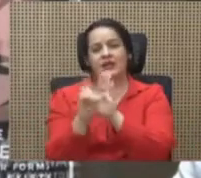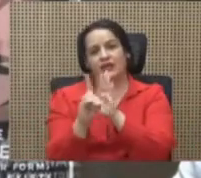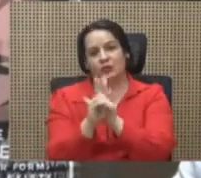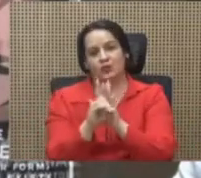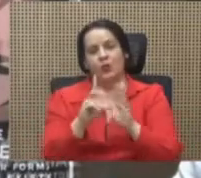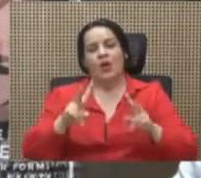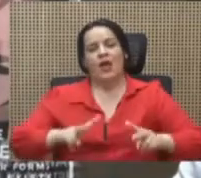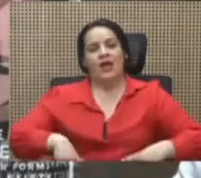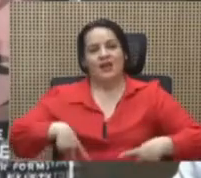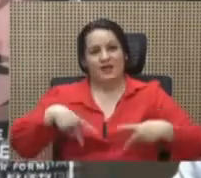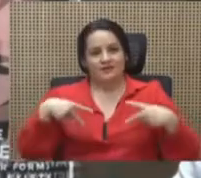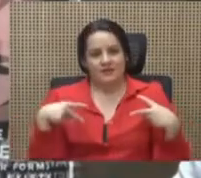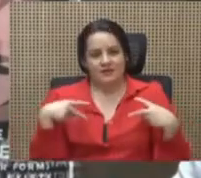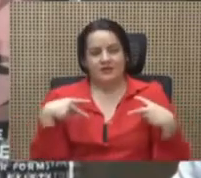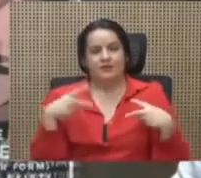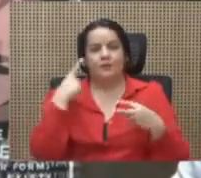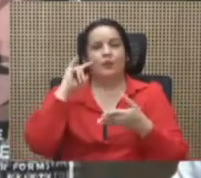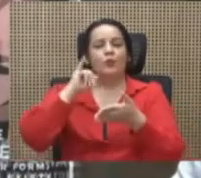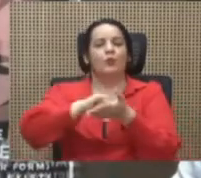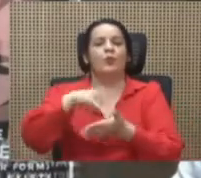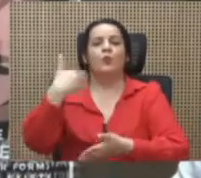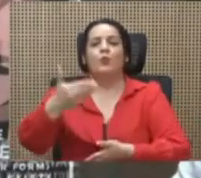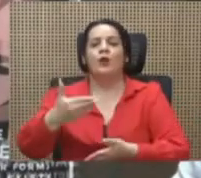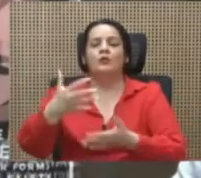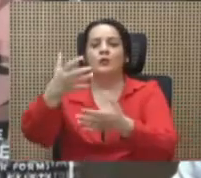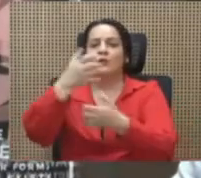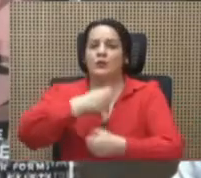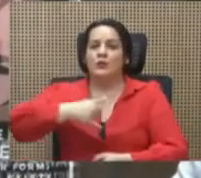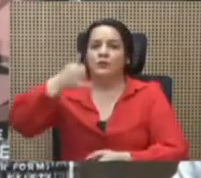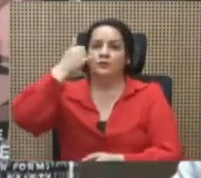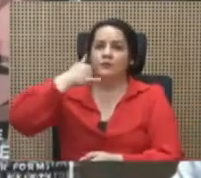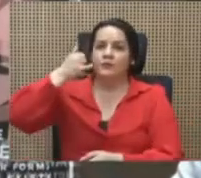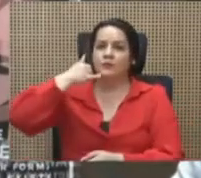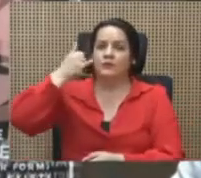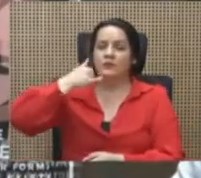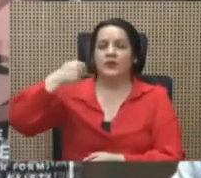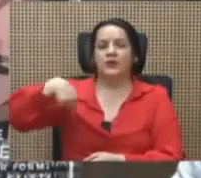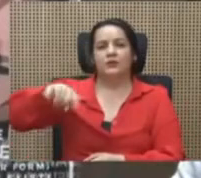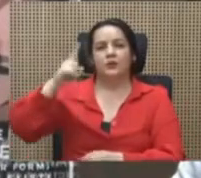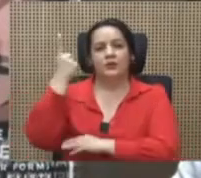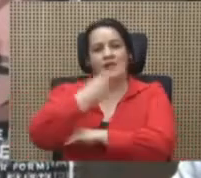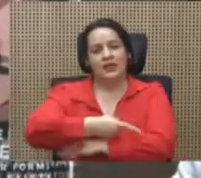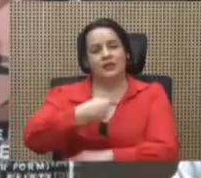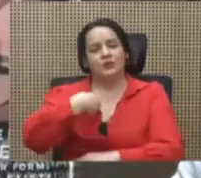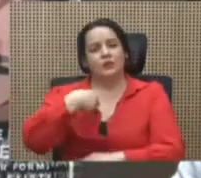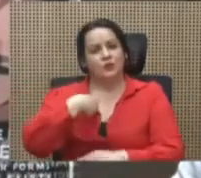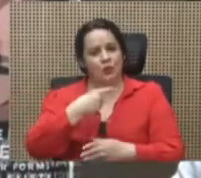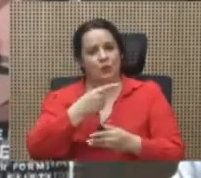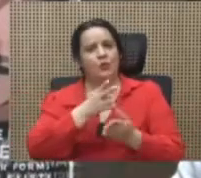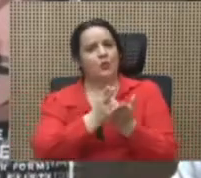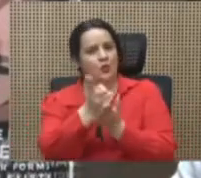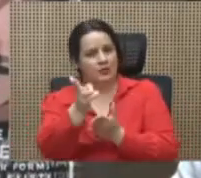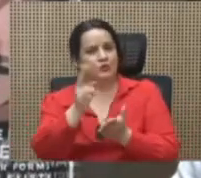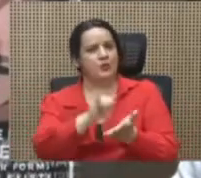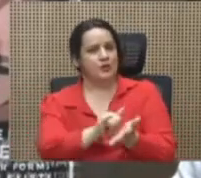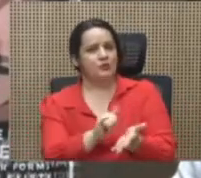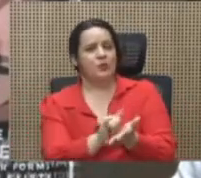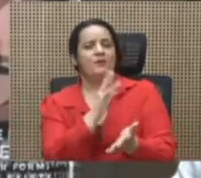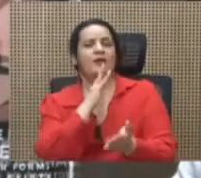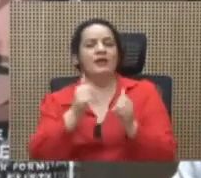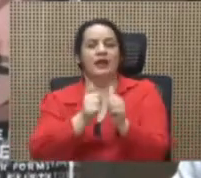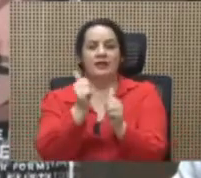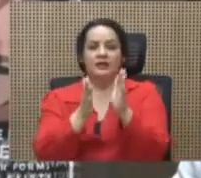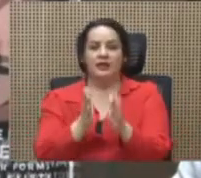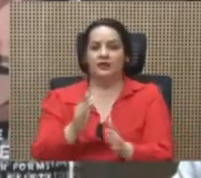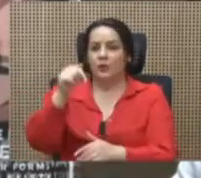cuando recibimos llamadas en estos días y voy a ser muy Franco en esto donde se nos hablaba de la candidata que